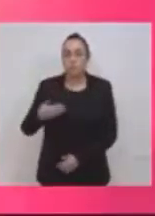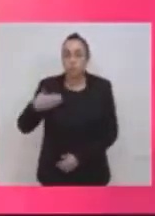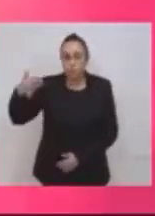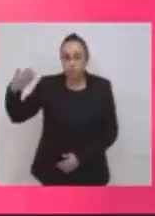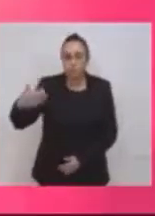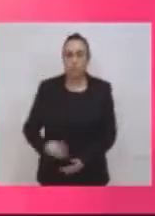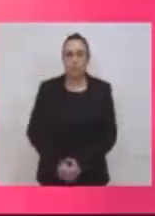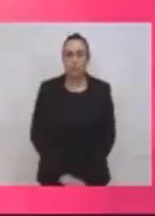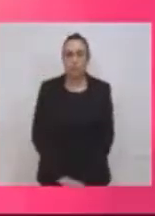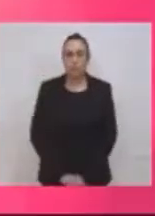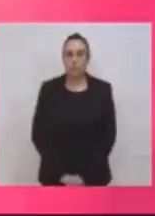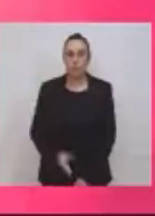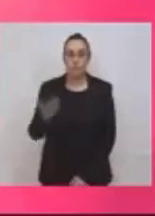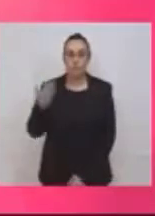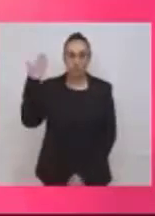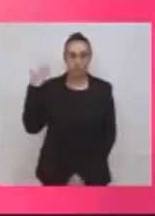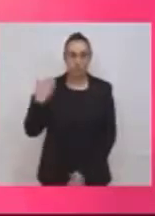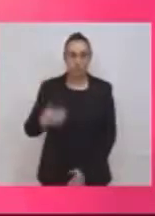Ole, qué bien lo pasamos.